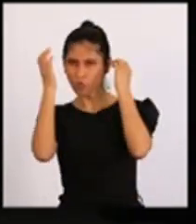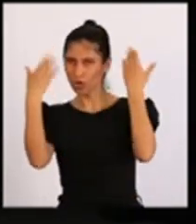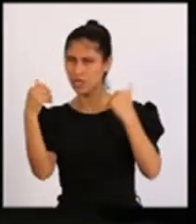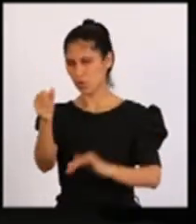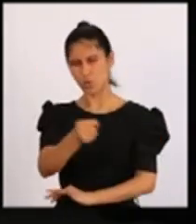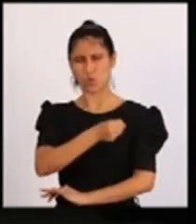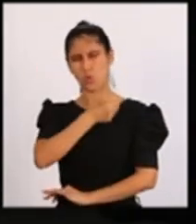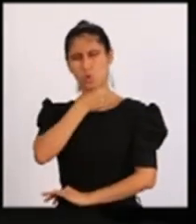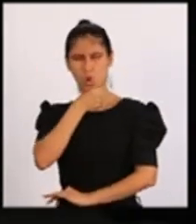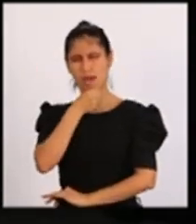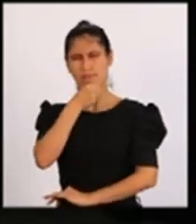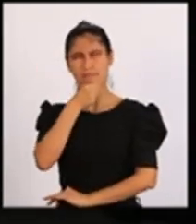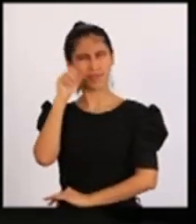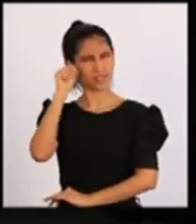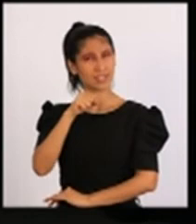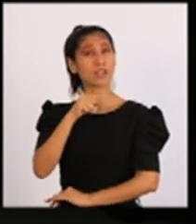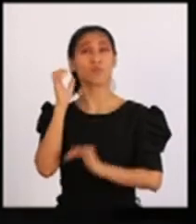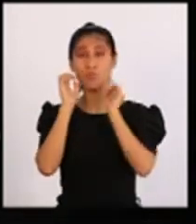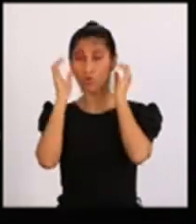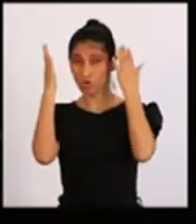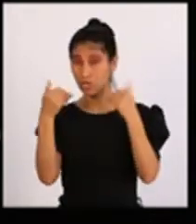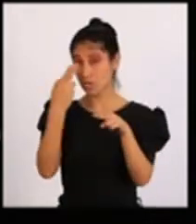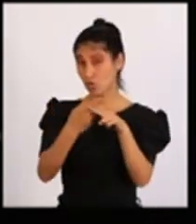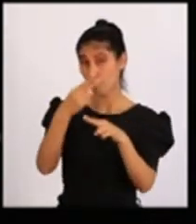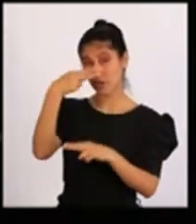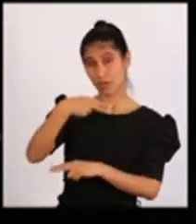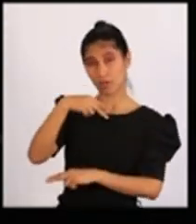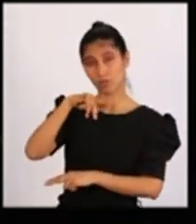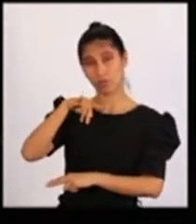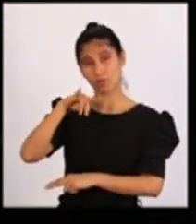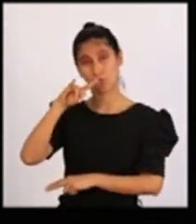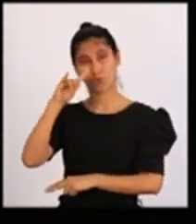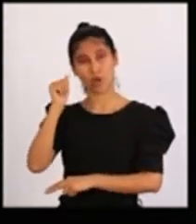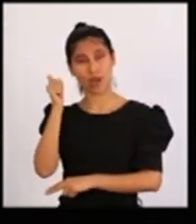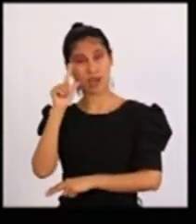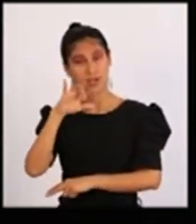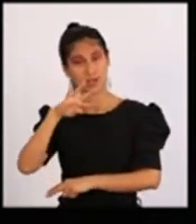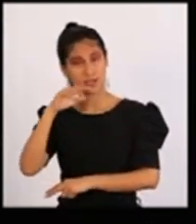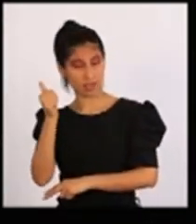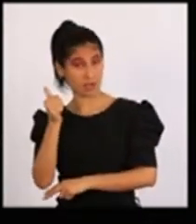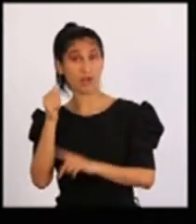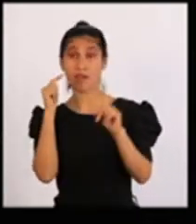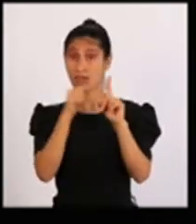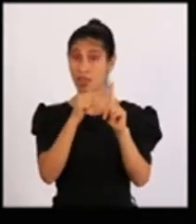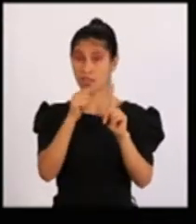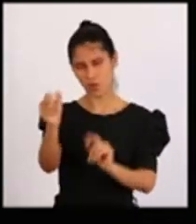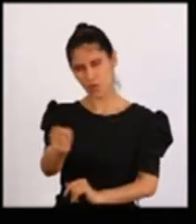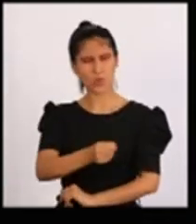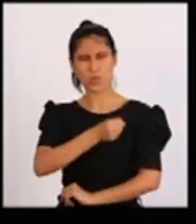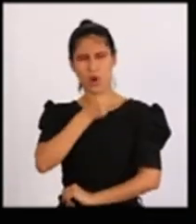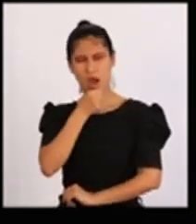Huaylía se llama mujer. Ella canta y el macho baila.